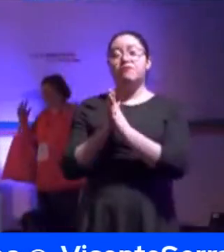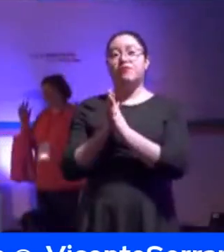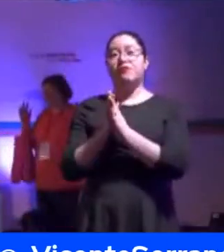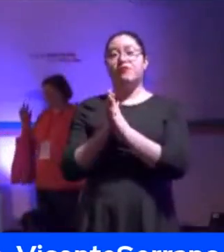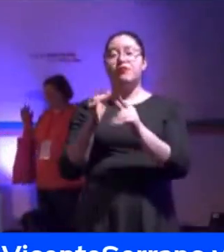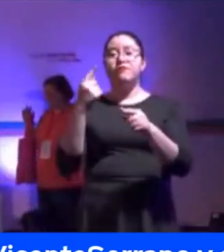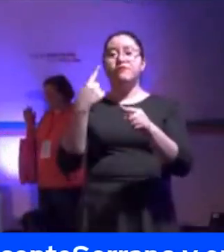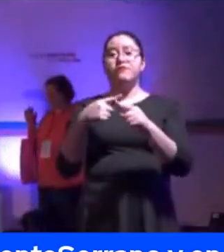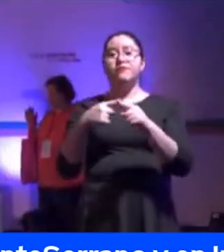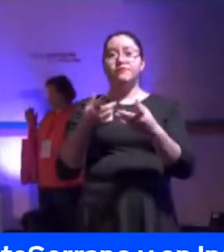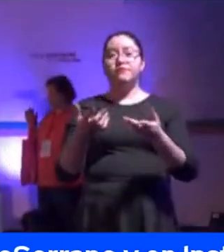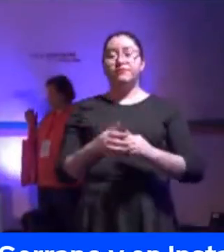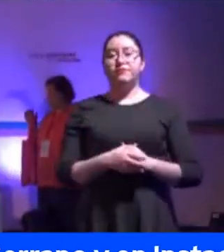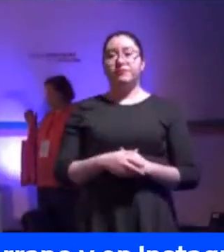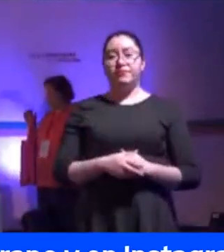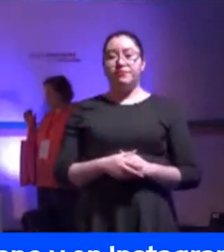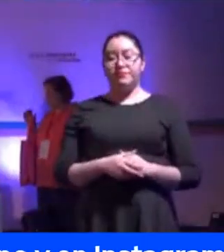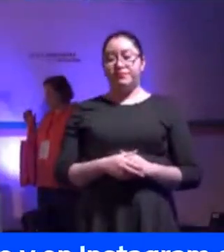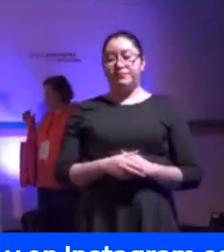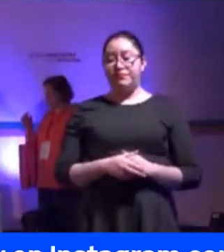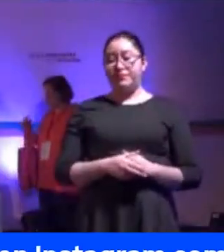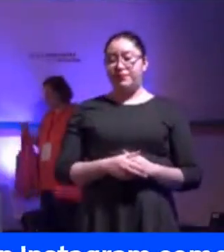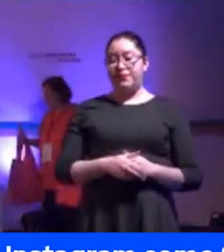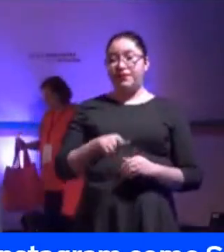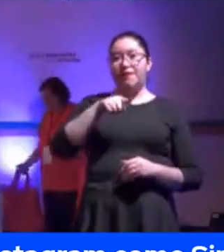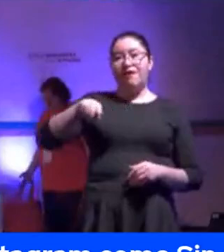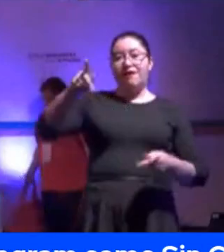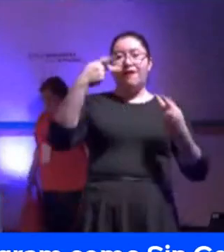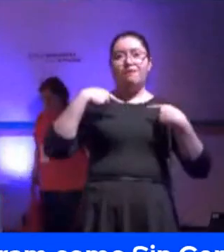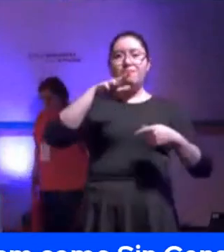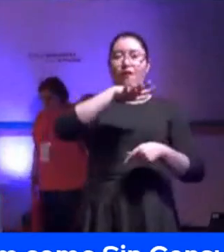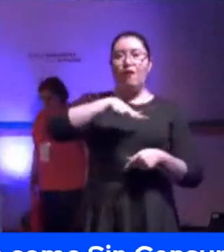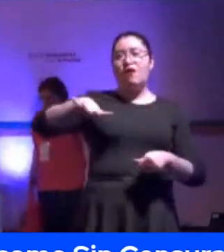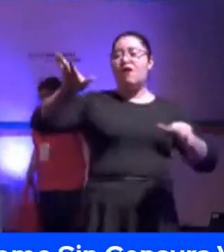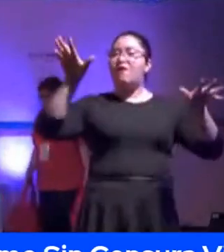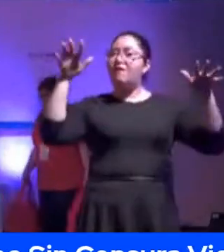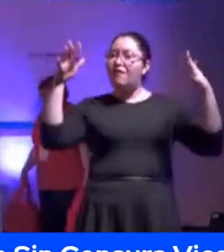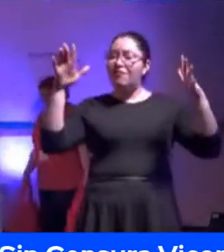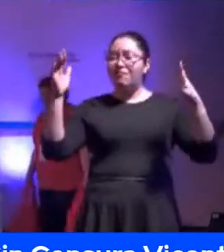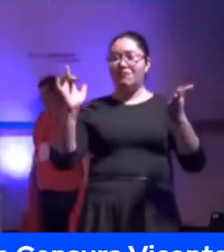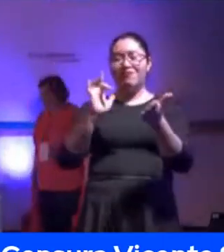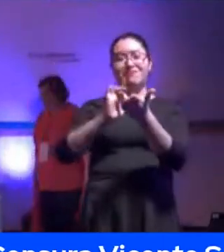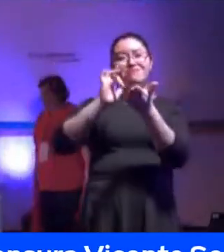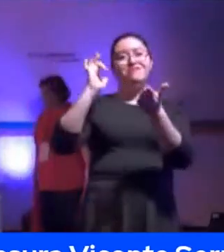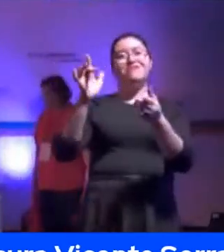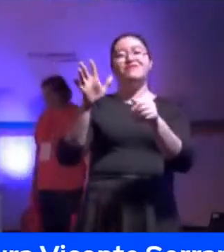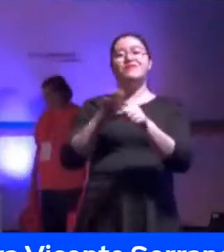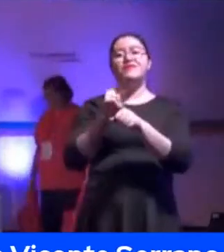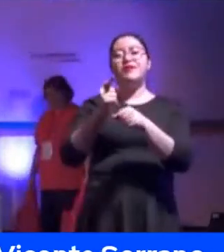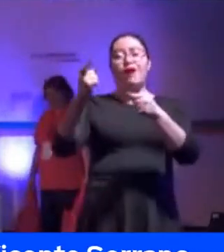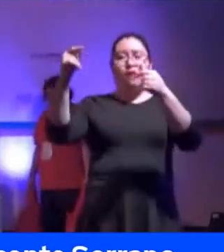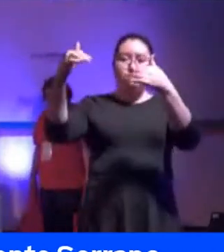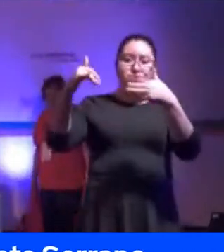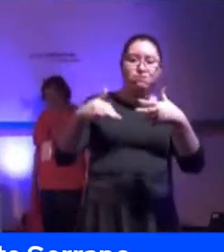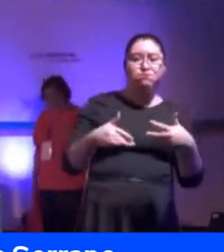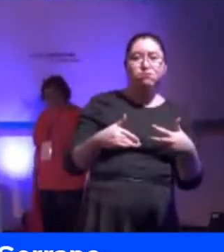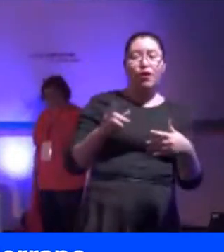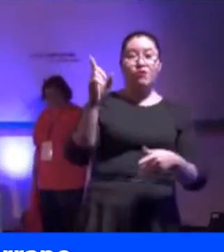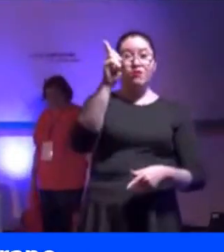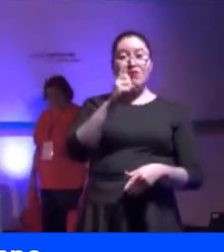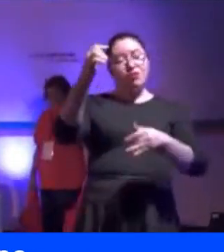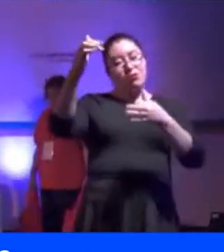un aplauso para esta audiencia, para ustedes. Gracias por salir en su